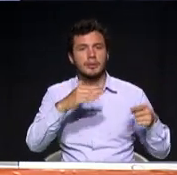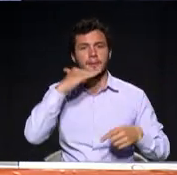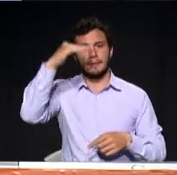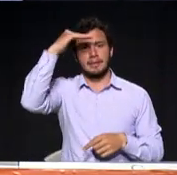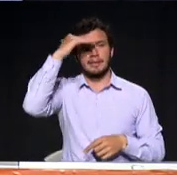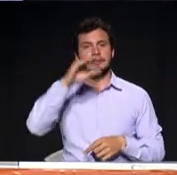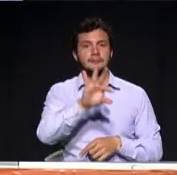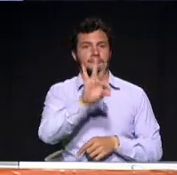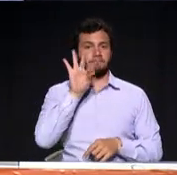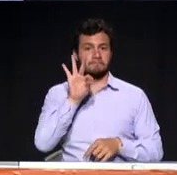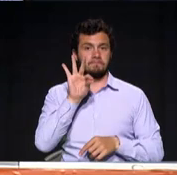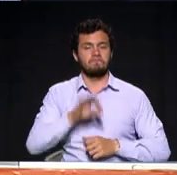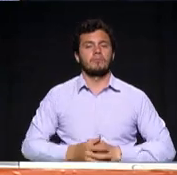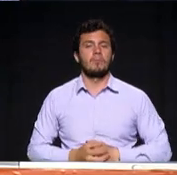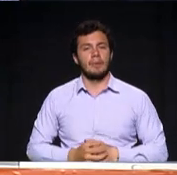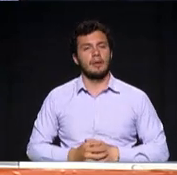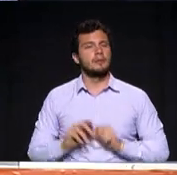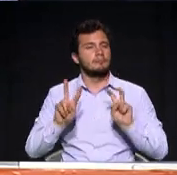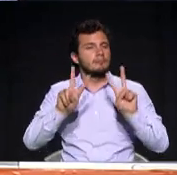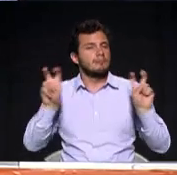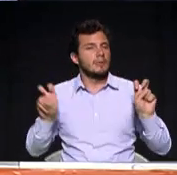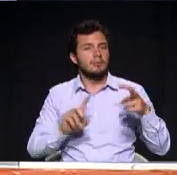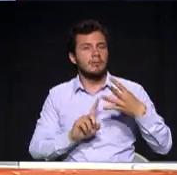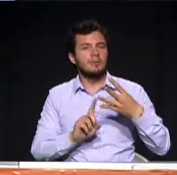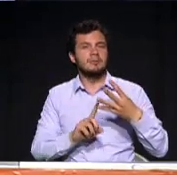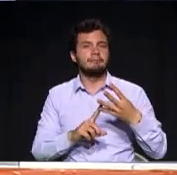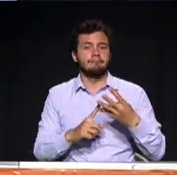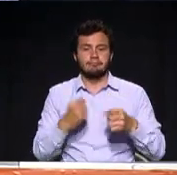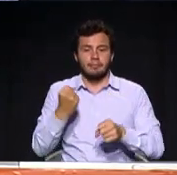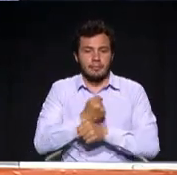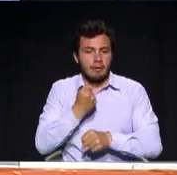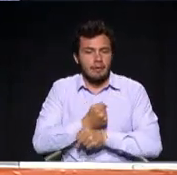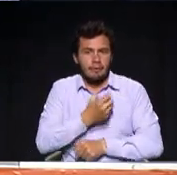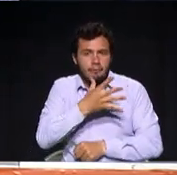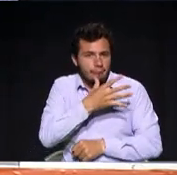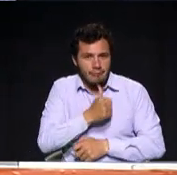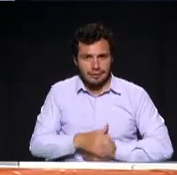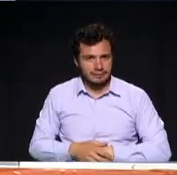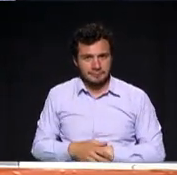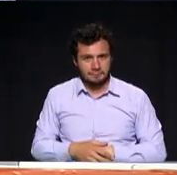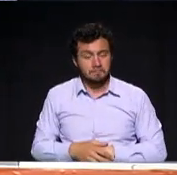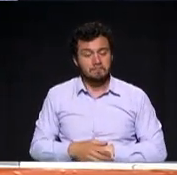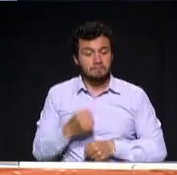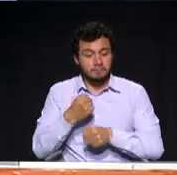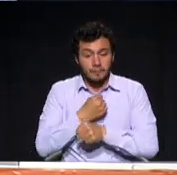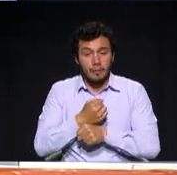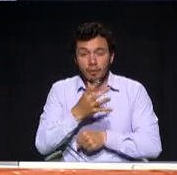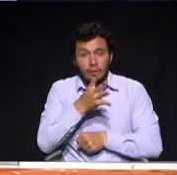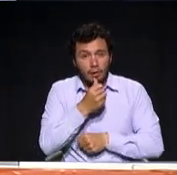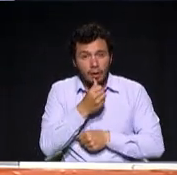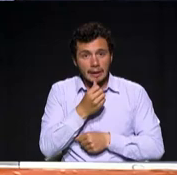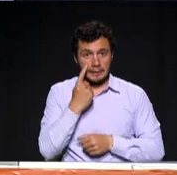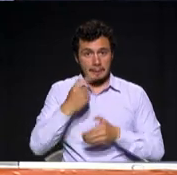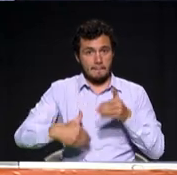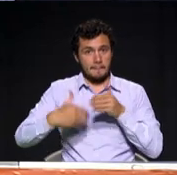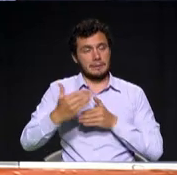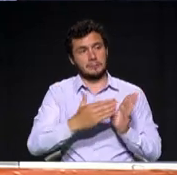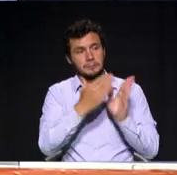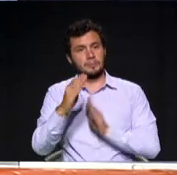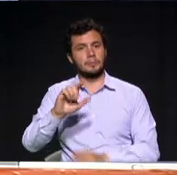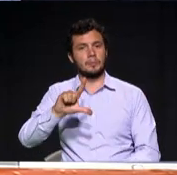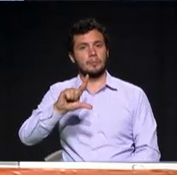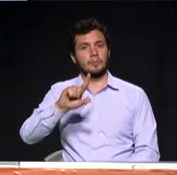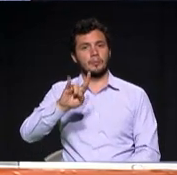y es el tema relacionado con desempleo en ese orden de ideas comenzamos esta ronda con el candidato luis y guillermo